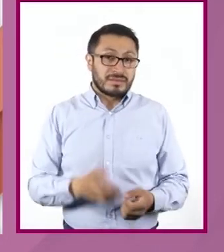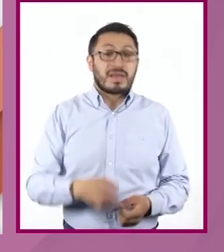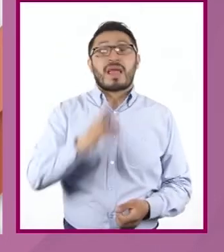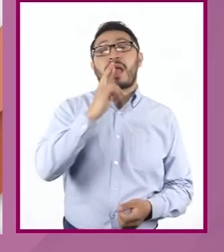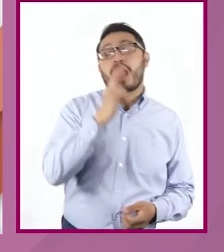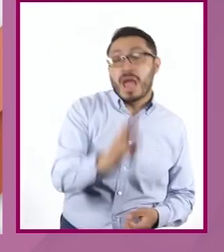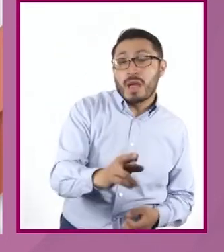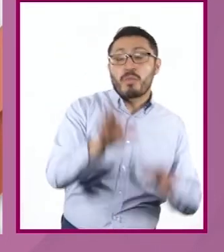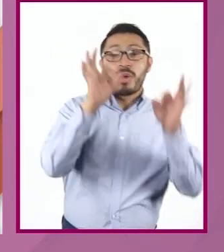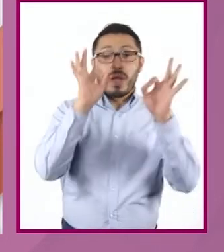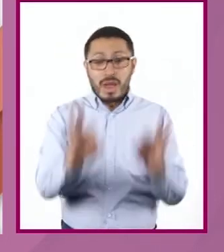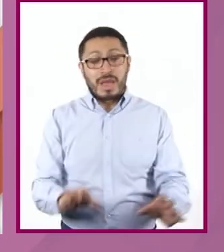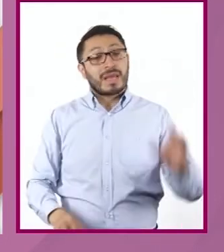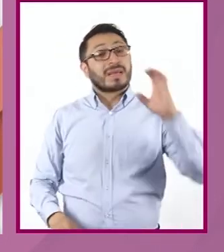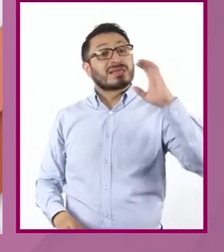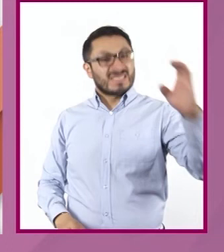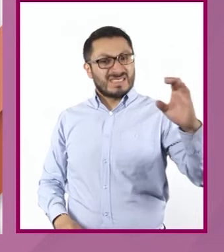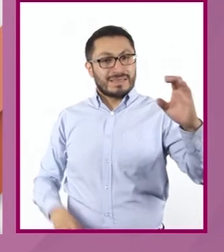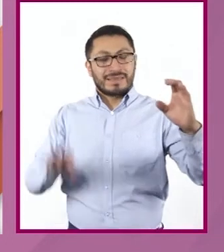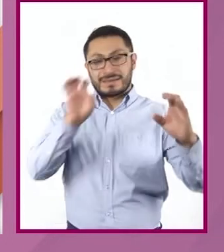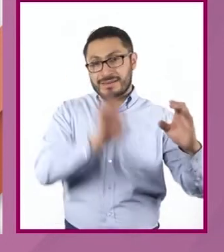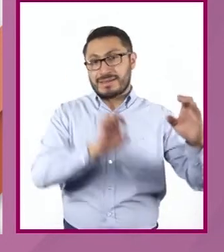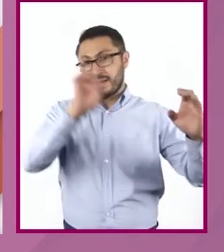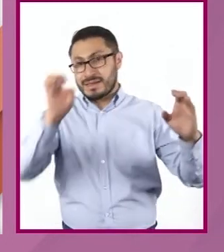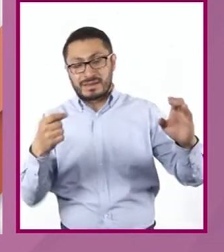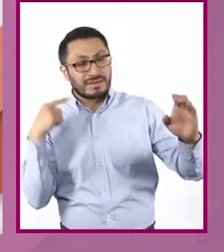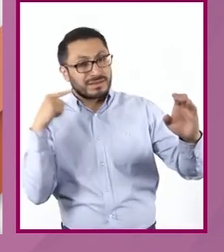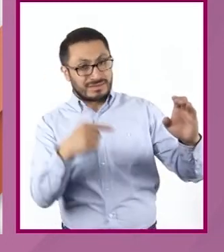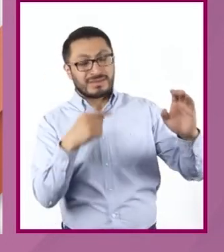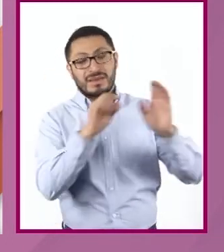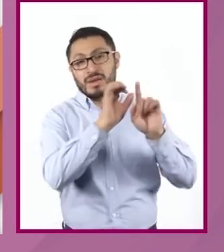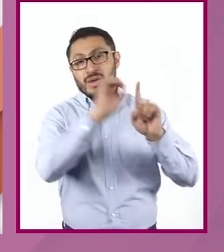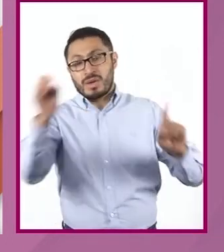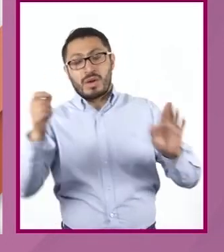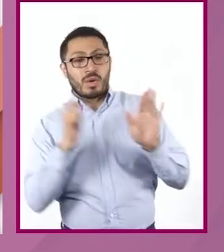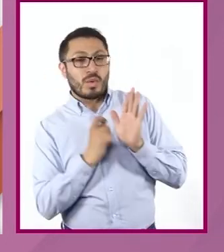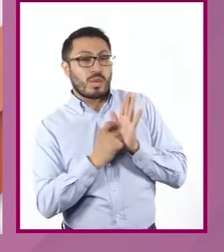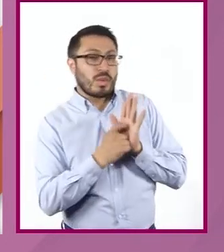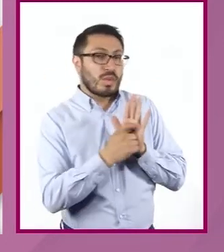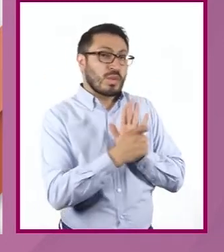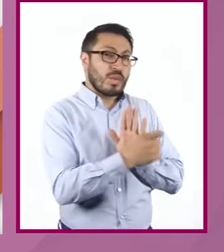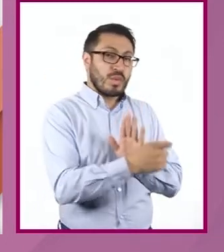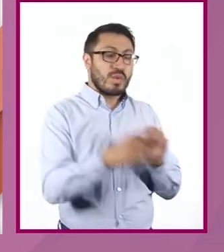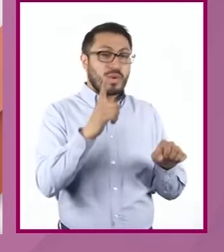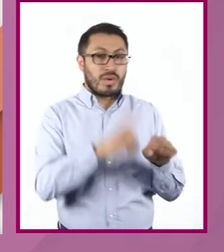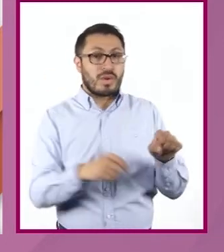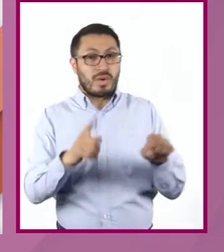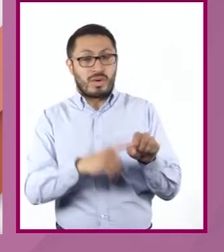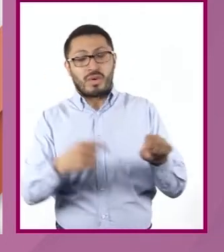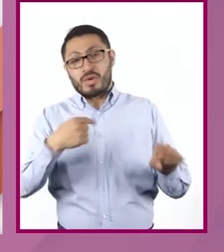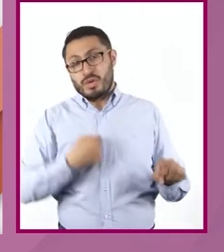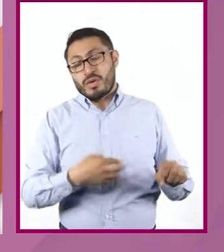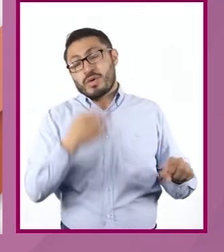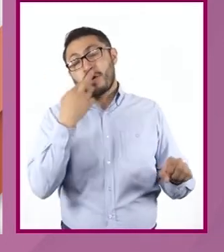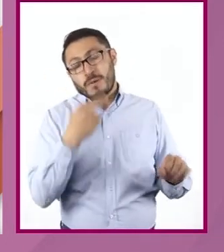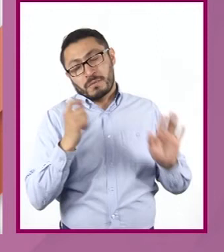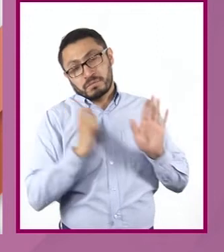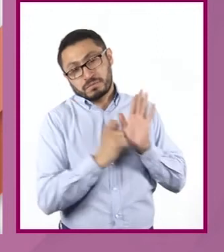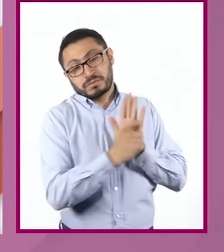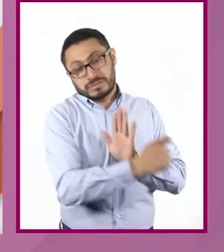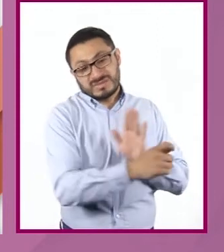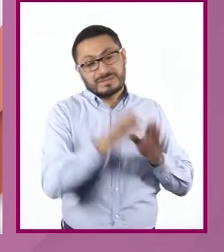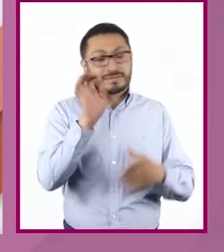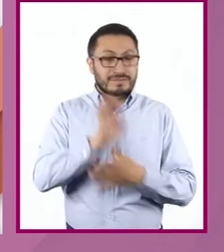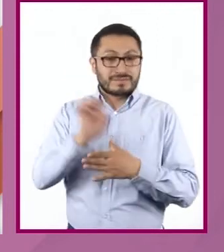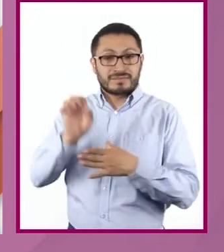C. Por lo tanto, subrayaremos ese enunciado con un color, en mi caso, con rojo. Y